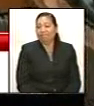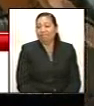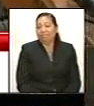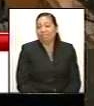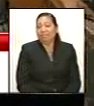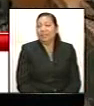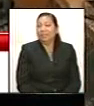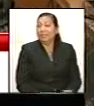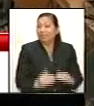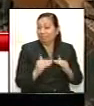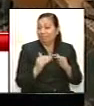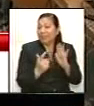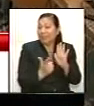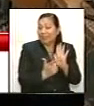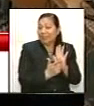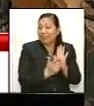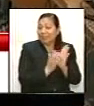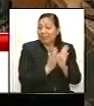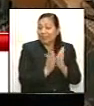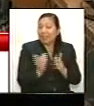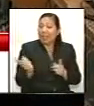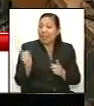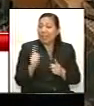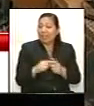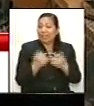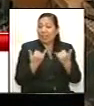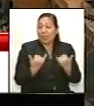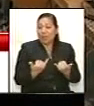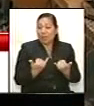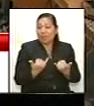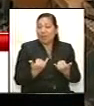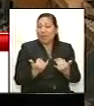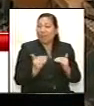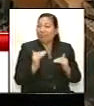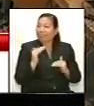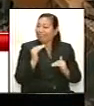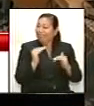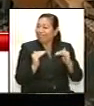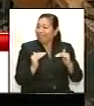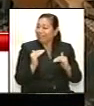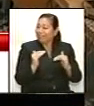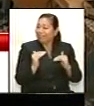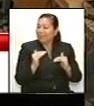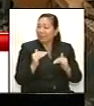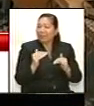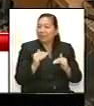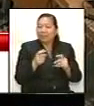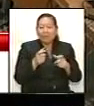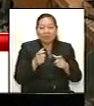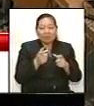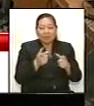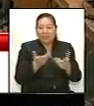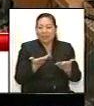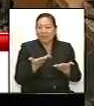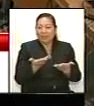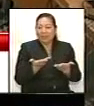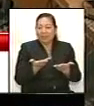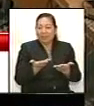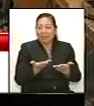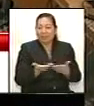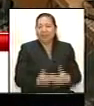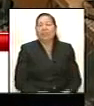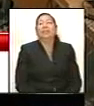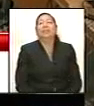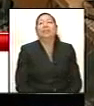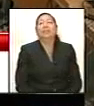El marco legal que tenemos estructurado a la fecha tiene una falencia en lo que se llama peritaje forense. La gente de la divindad